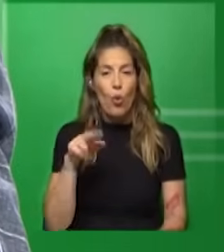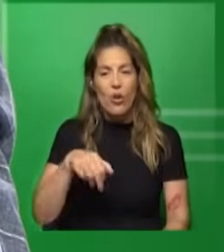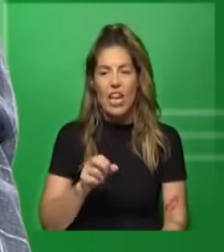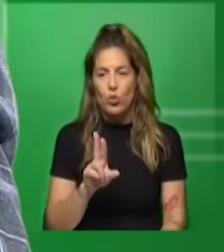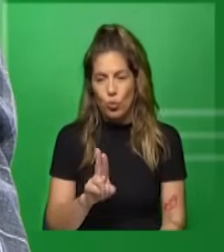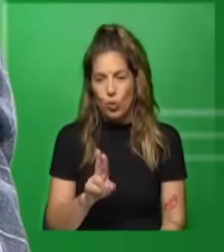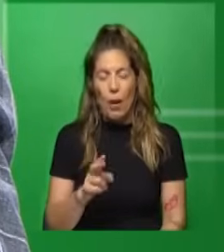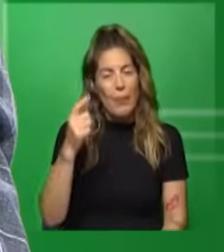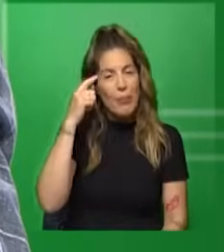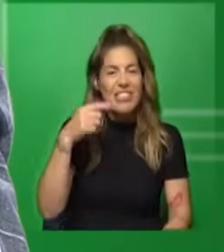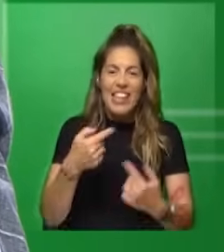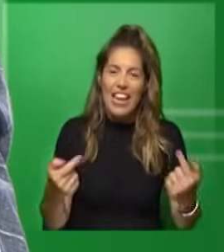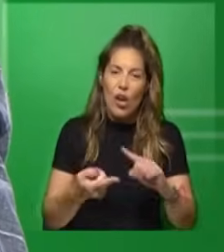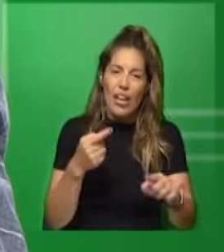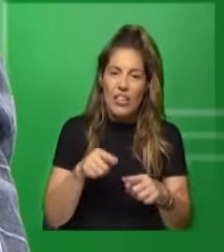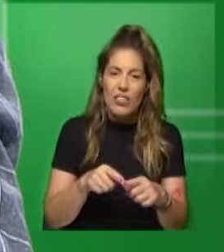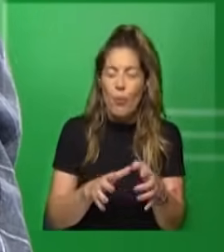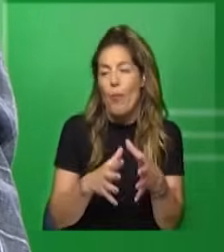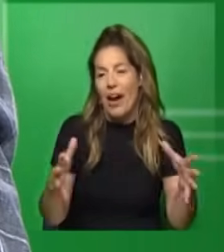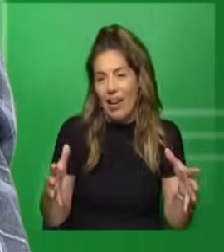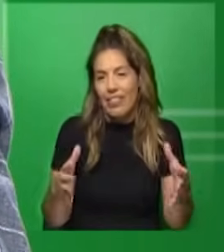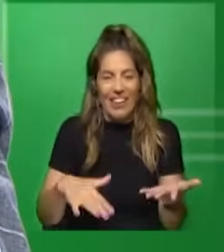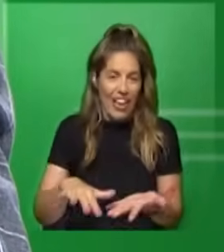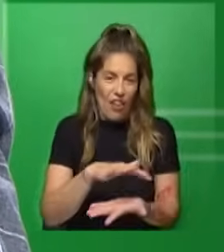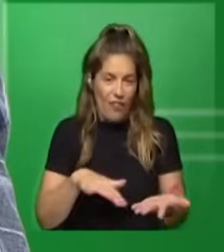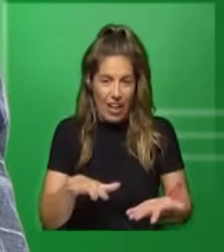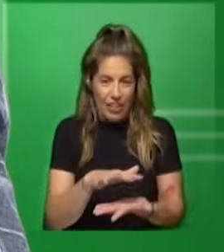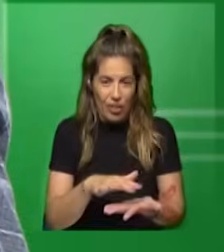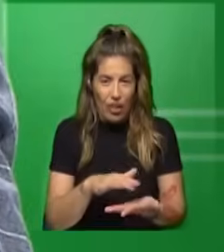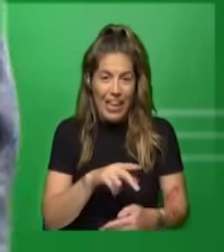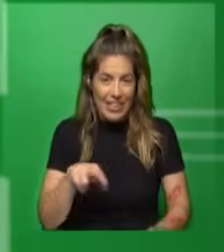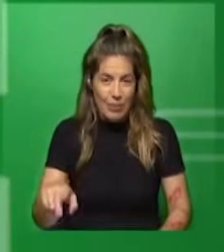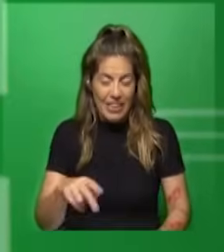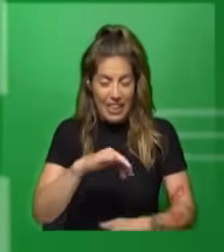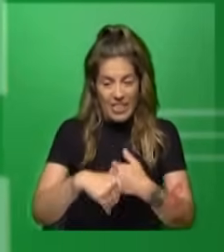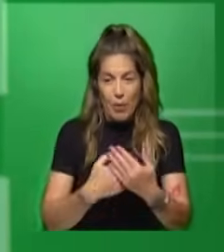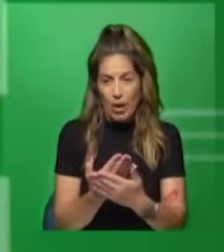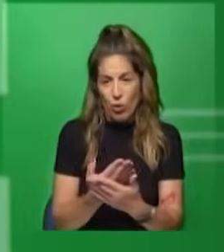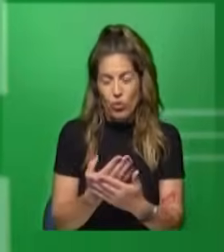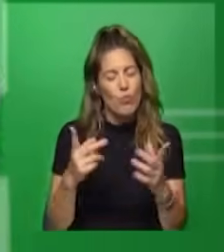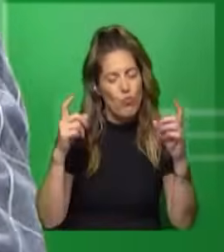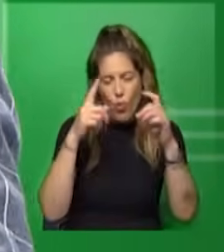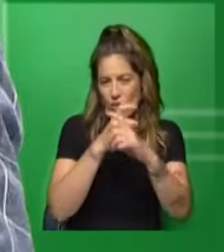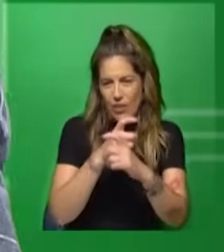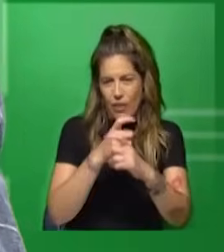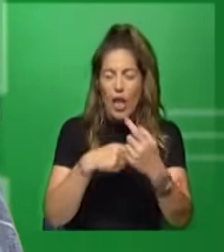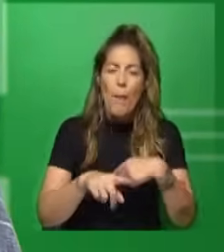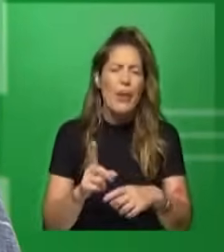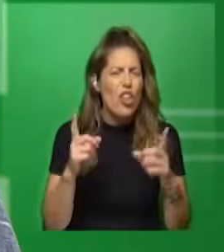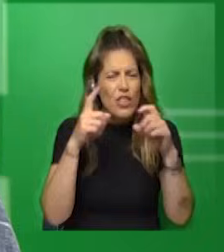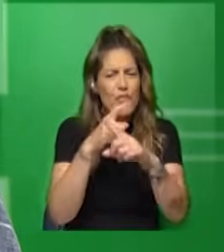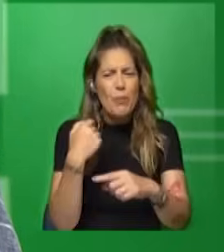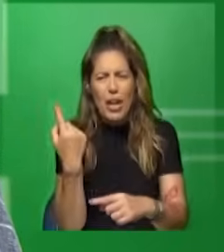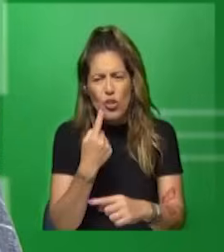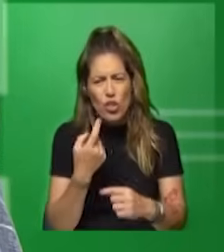pensar en algo que tuviera que ver con un tamaño un poco más grande que el barrio, ¿no? El que se mantiene es el Mercosur, con muchas dificultades, pero nos cuesta mucho